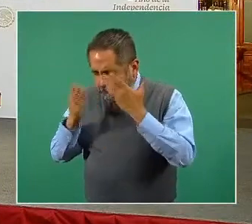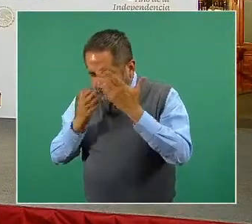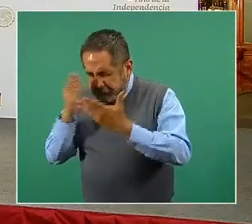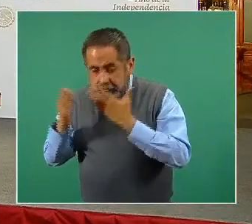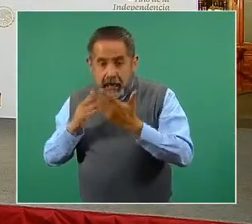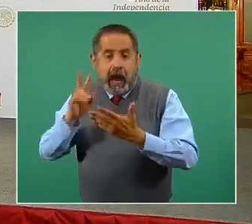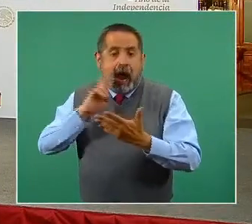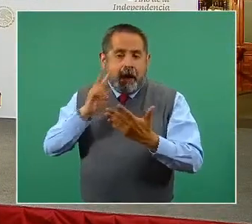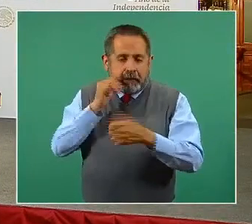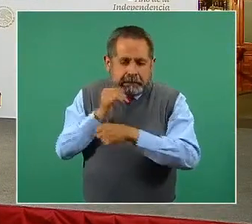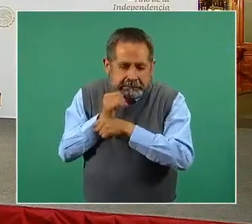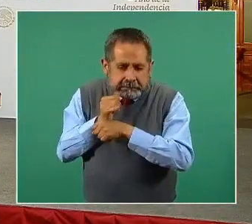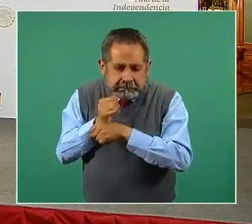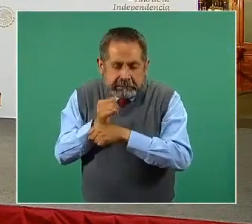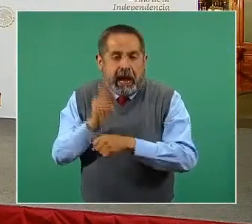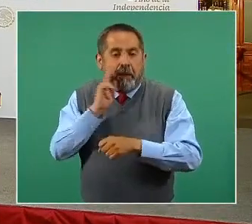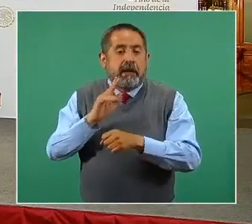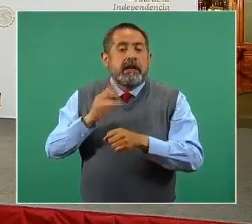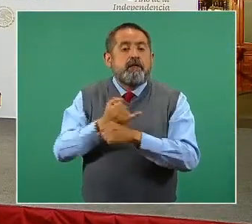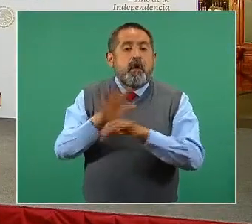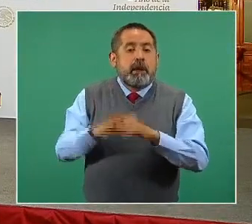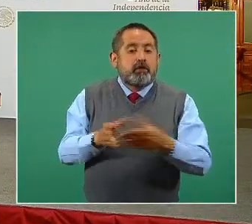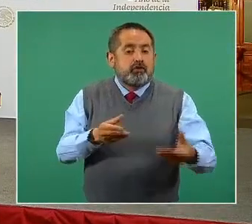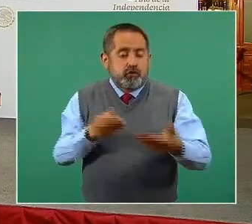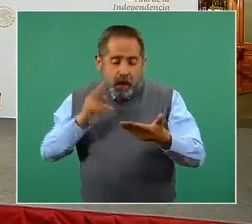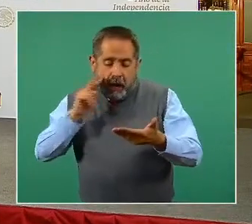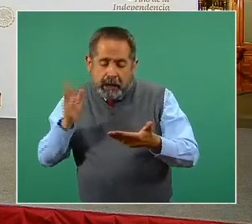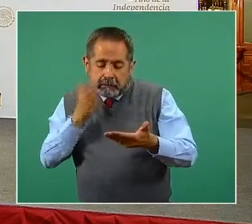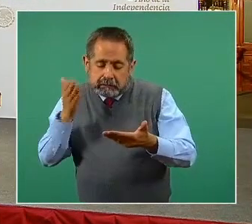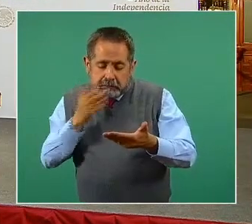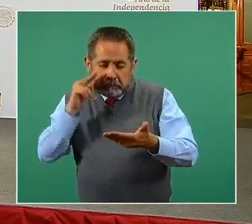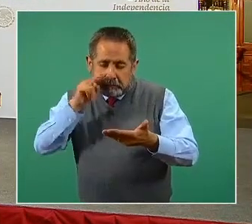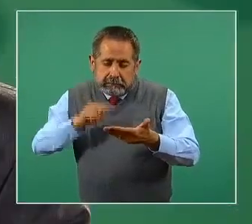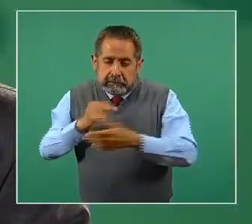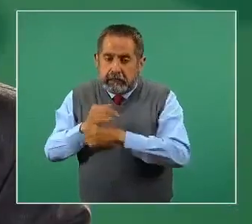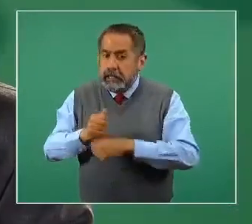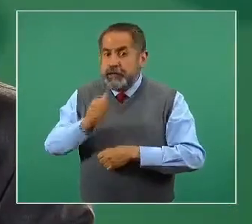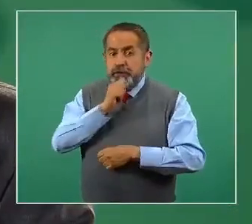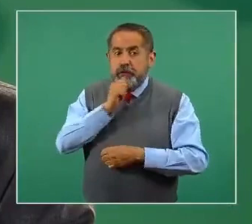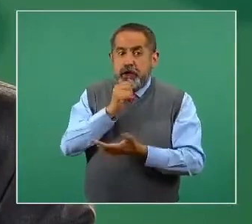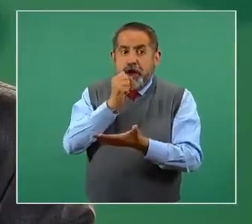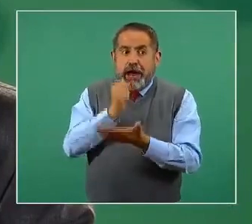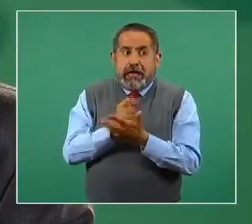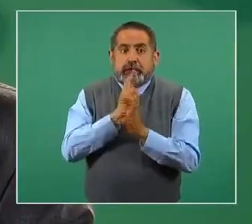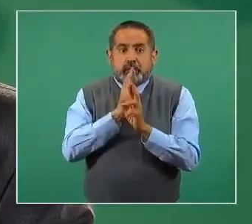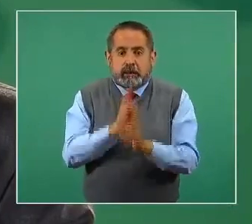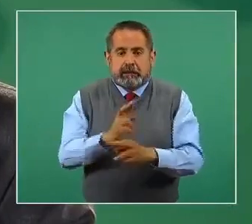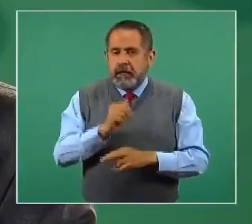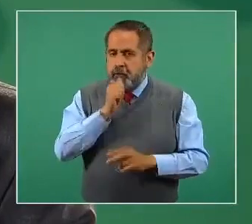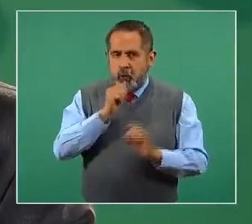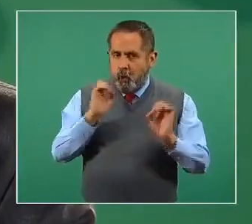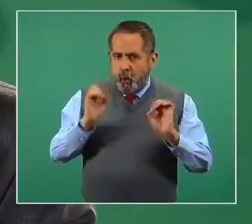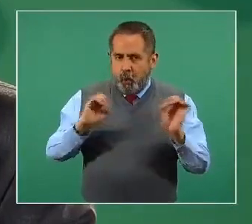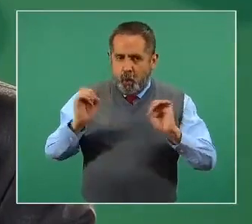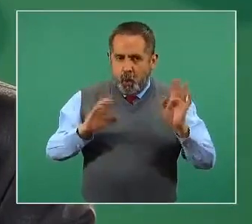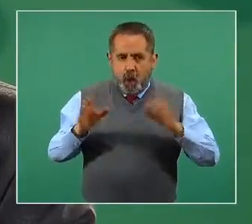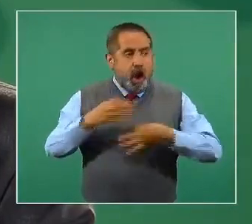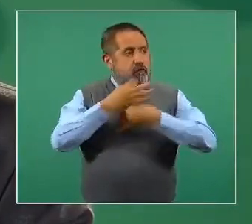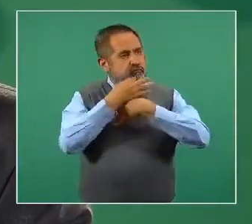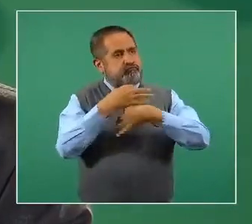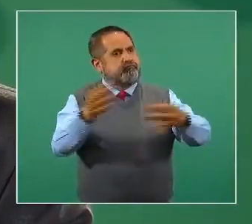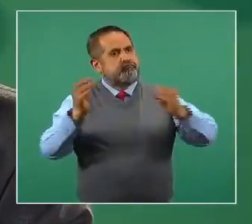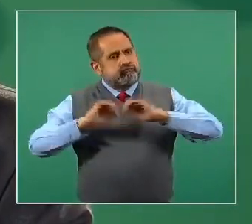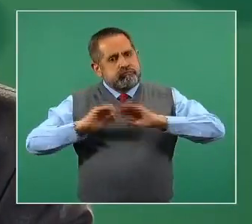está explorando la información que hasta ahorita está disponible. Todavía no nos han indicado, para hacerlo público